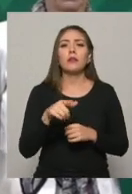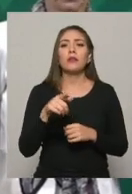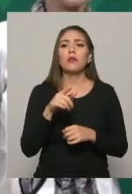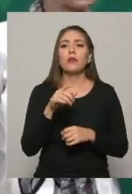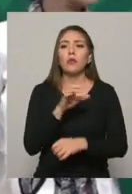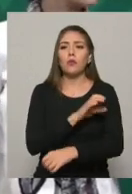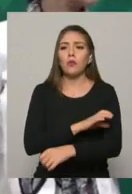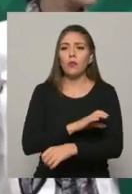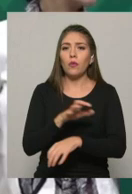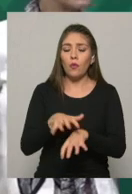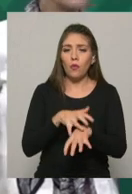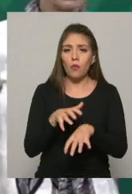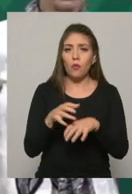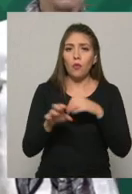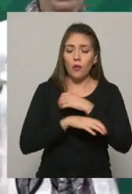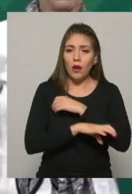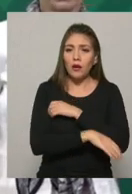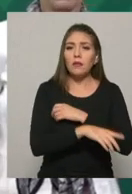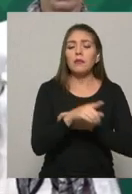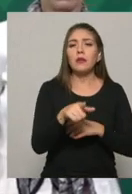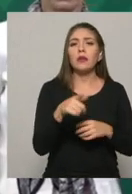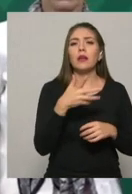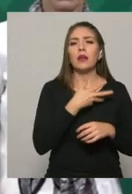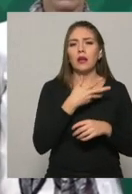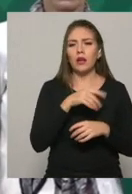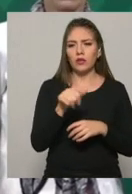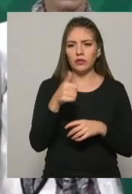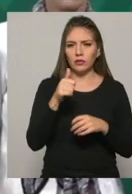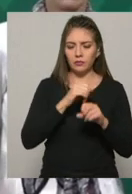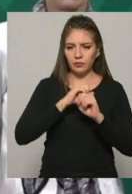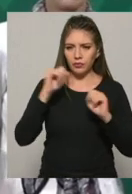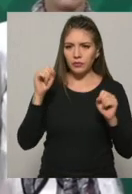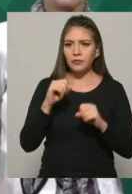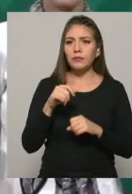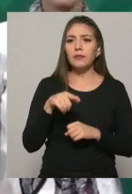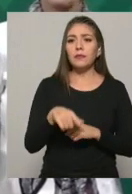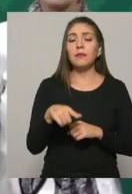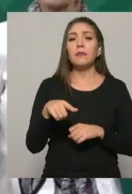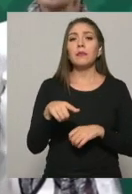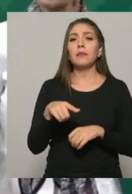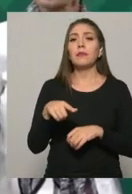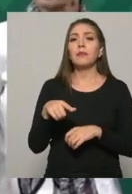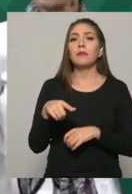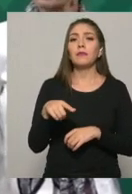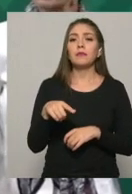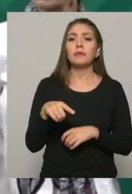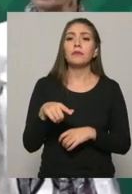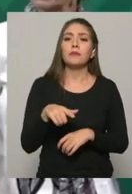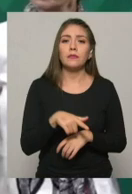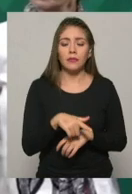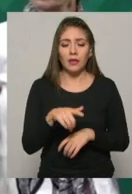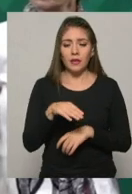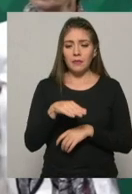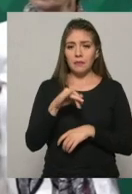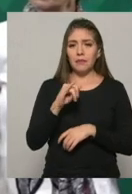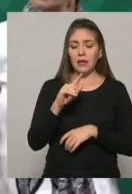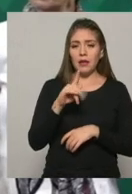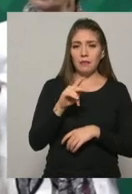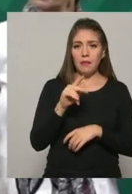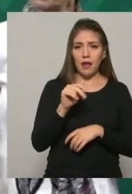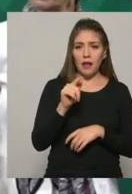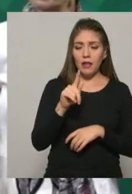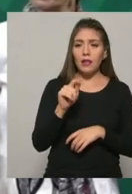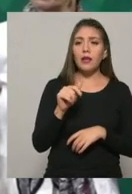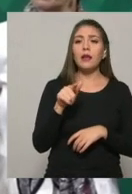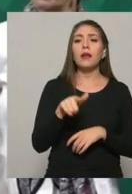armas, 16 cortas, 2 largas y 11 granadas. En Milpa Alta, 48 armas, 28